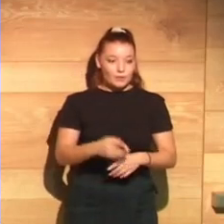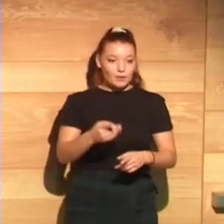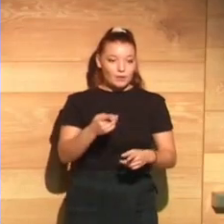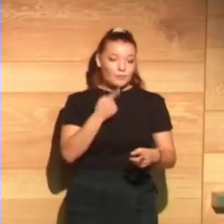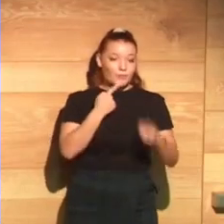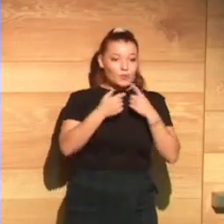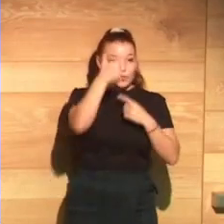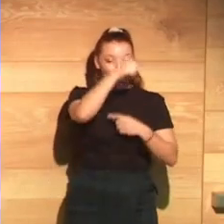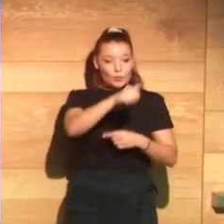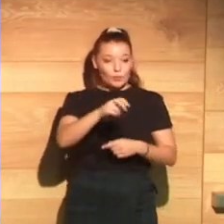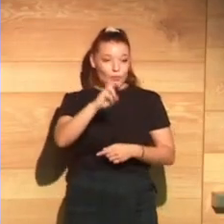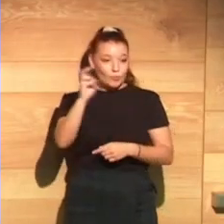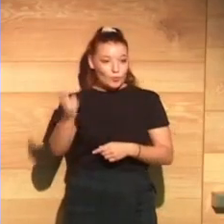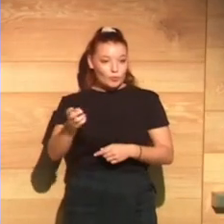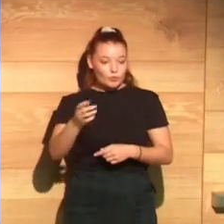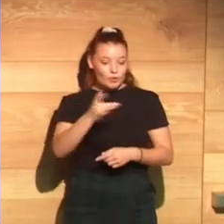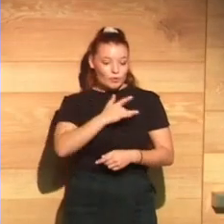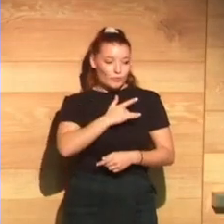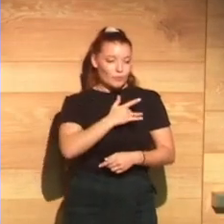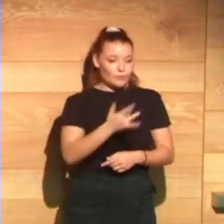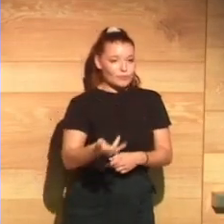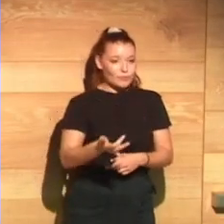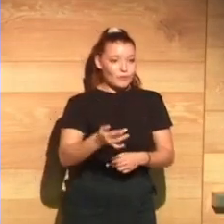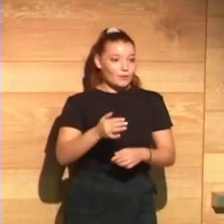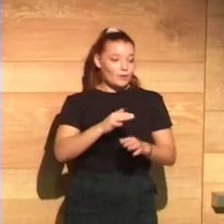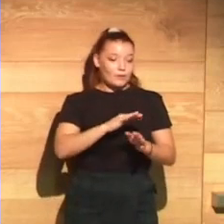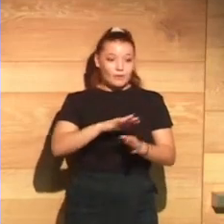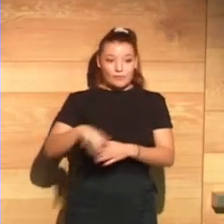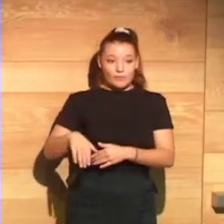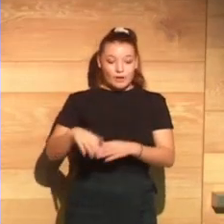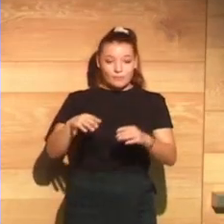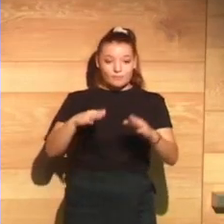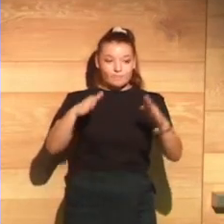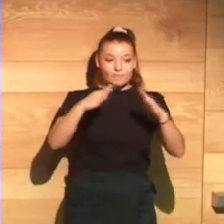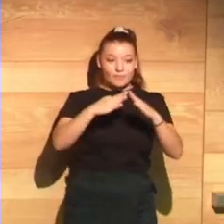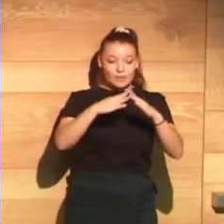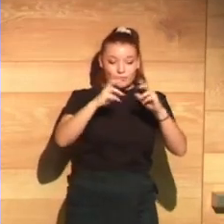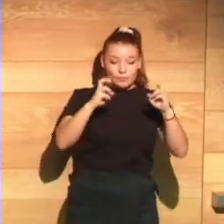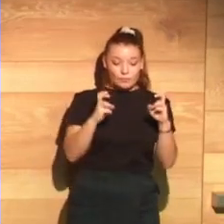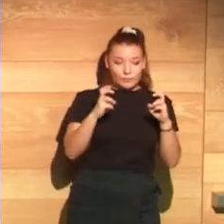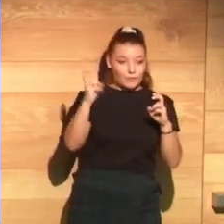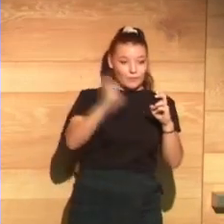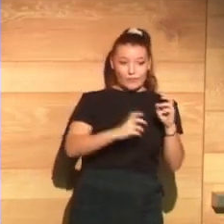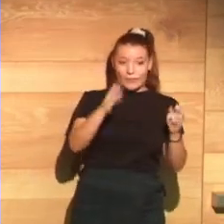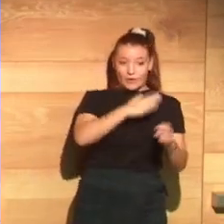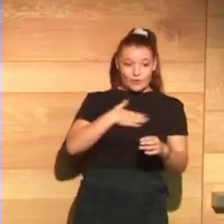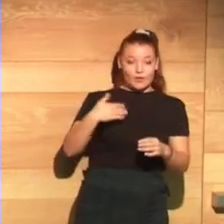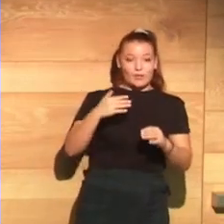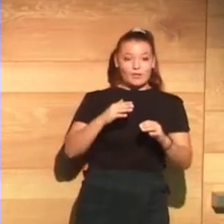nunca realmente amó, que lo hizo para no volver al orfanato. Y supo también